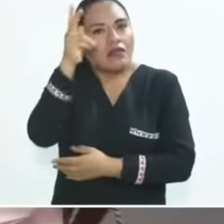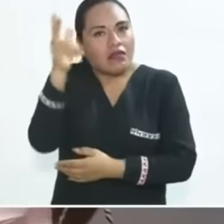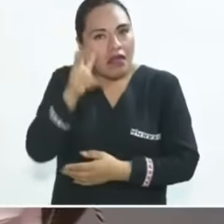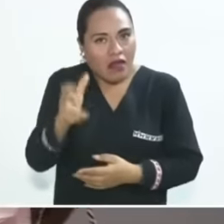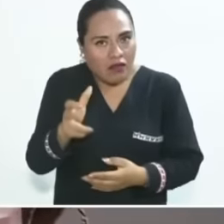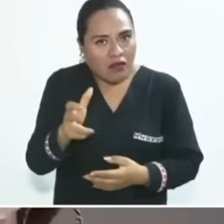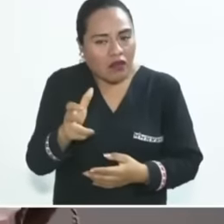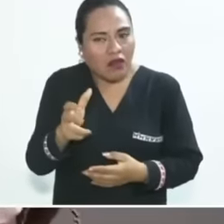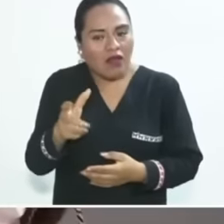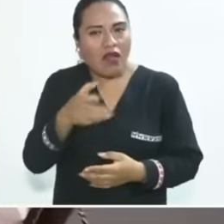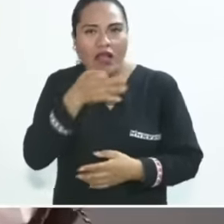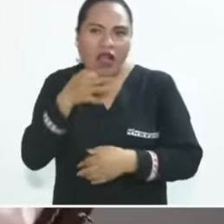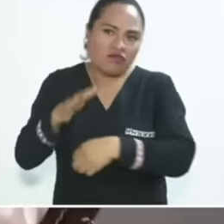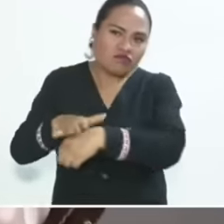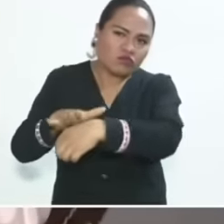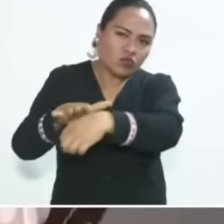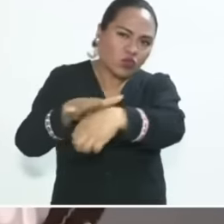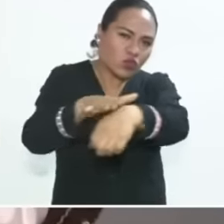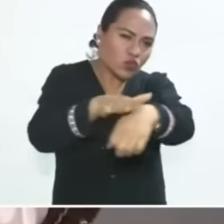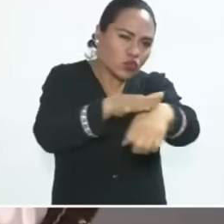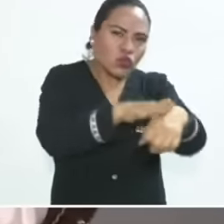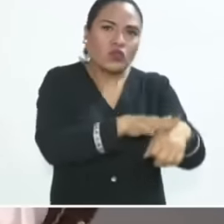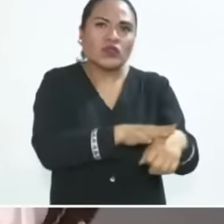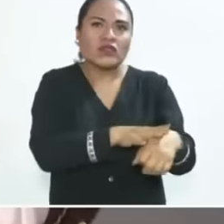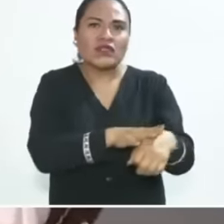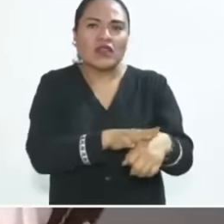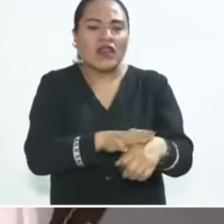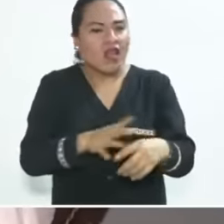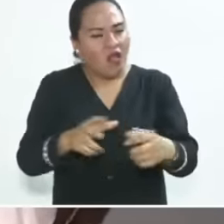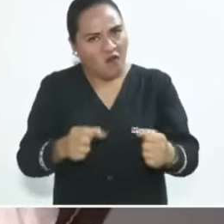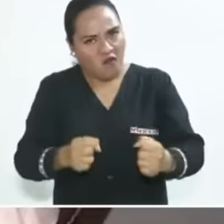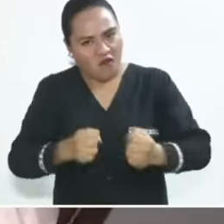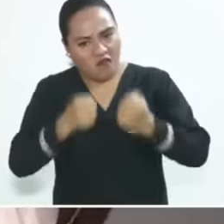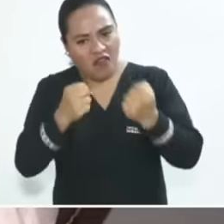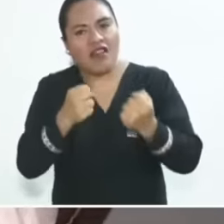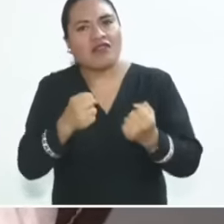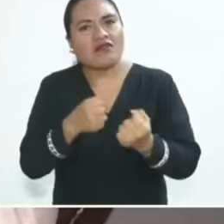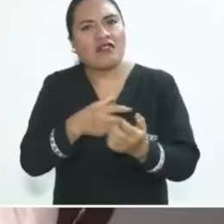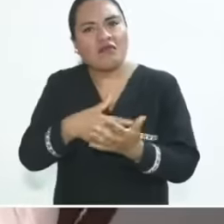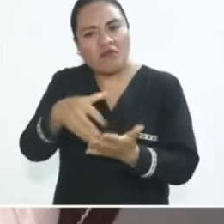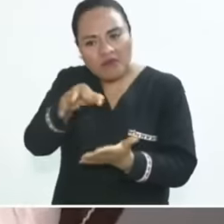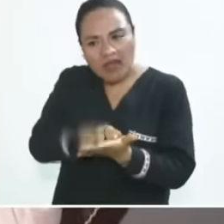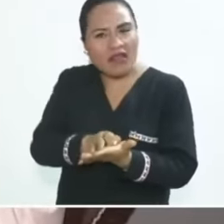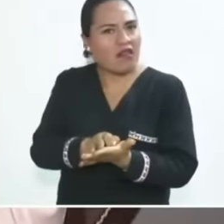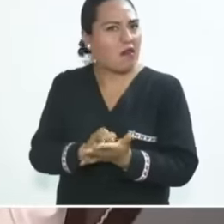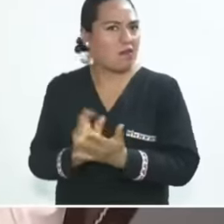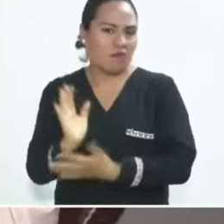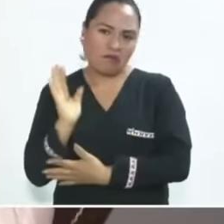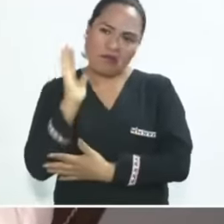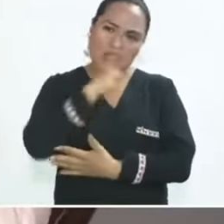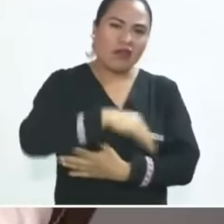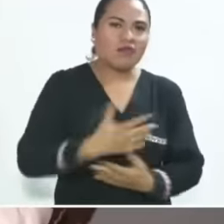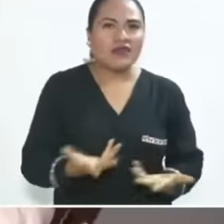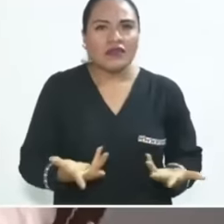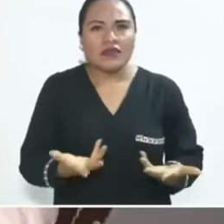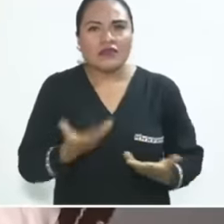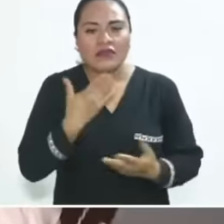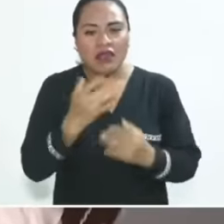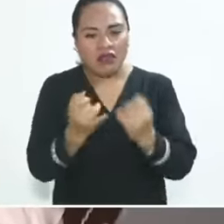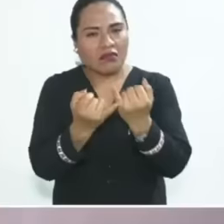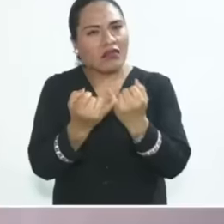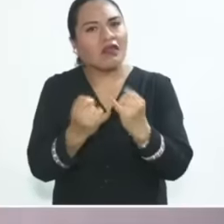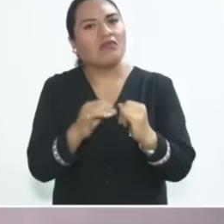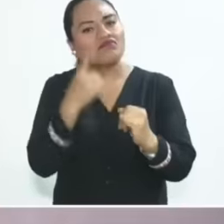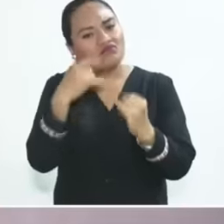llamó al pueblo a tomar las armas para alcanzar la